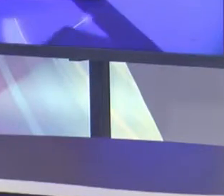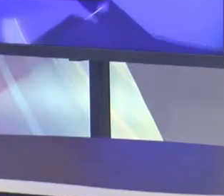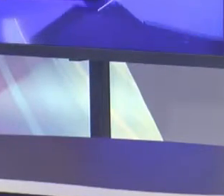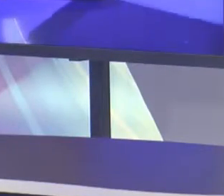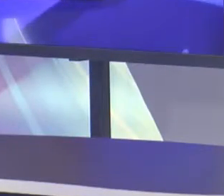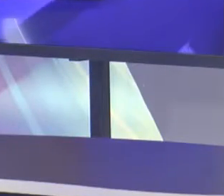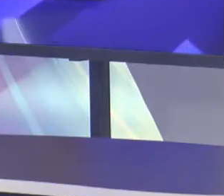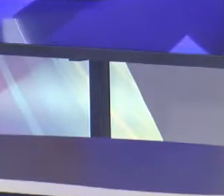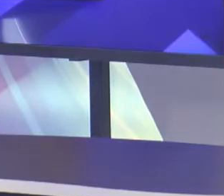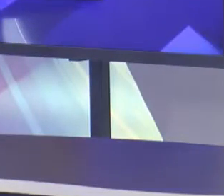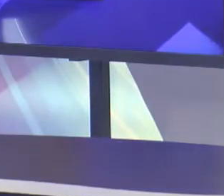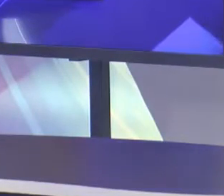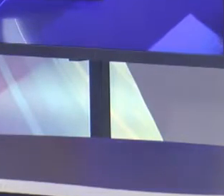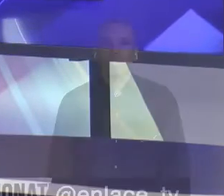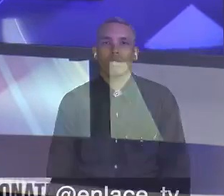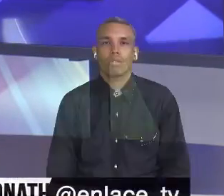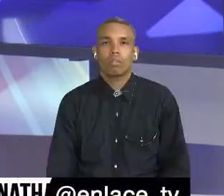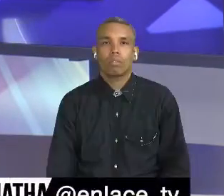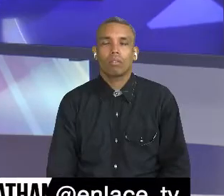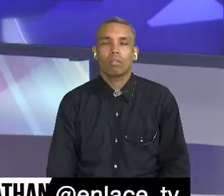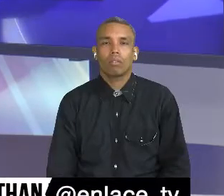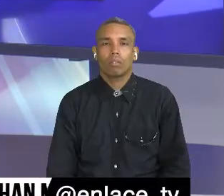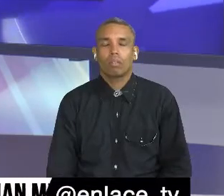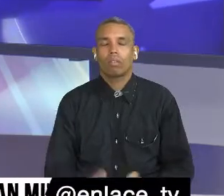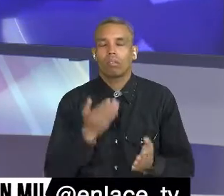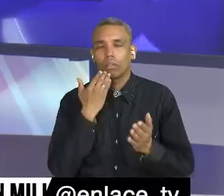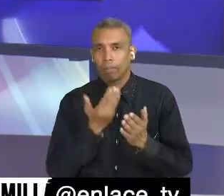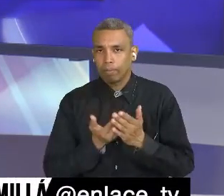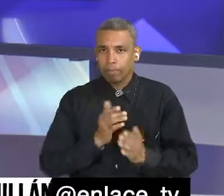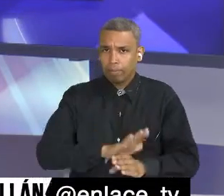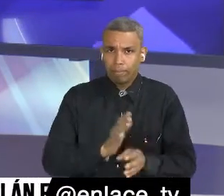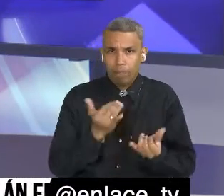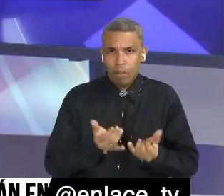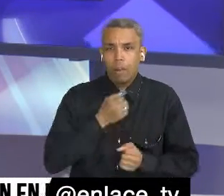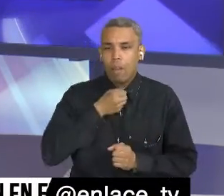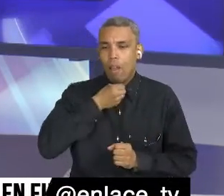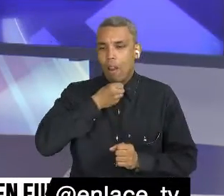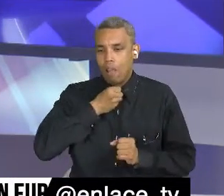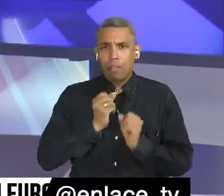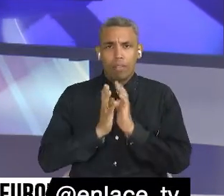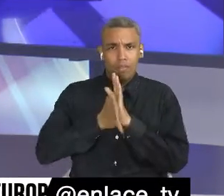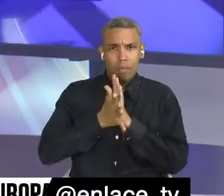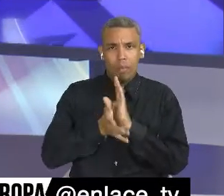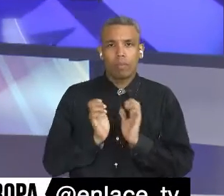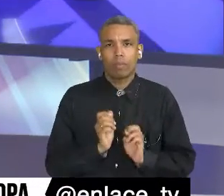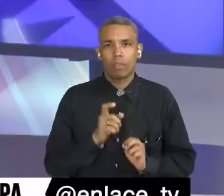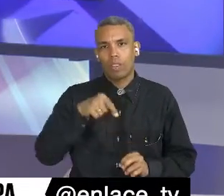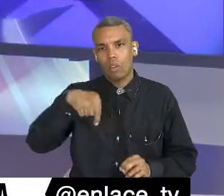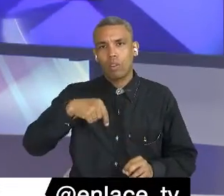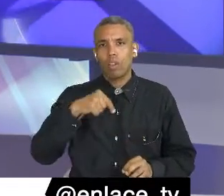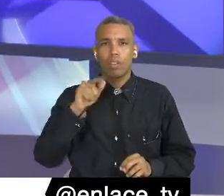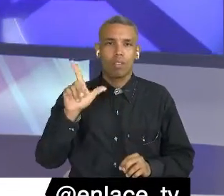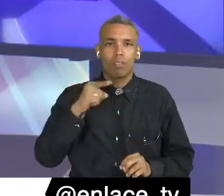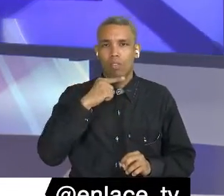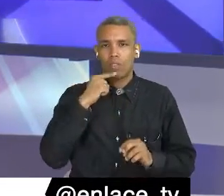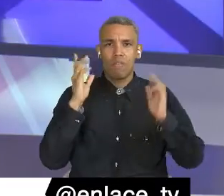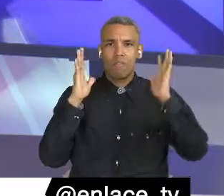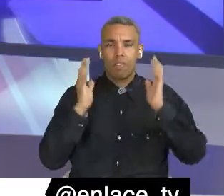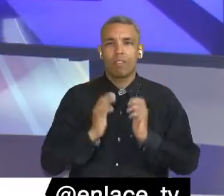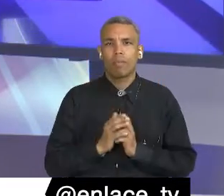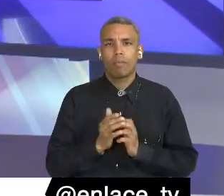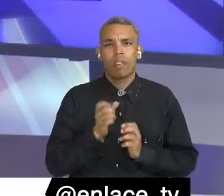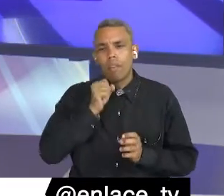Muy buenas tardes, 6:30, bienvenidos. Esto es el noticiero que usted quiere ver el fin de semana para conocer los hechos más importantes